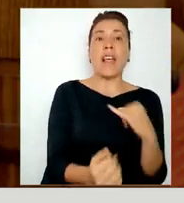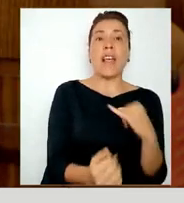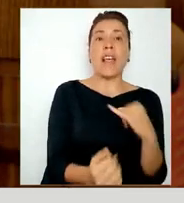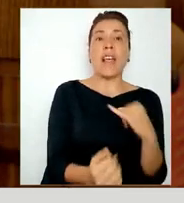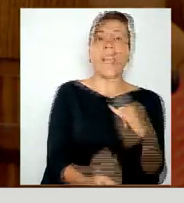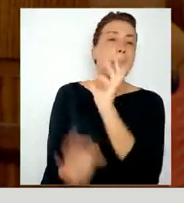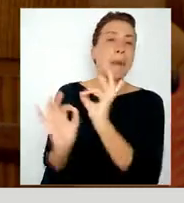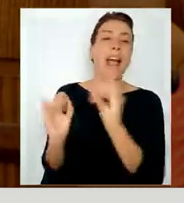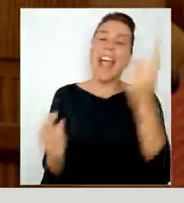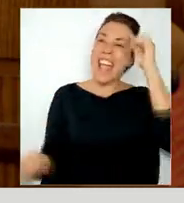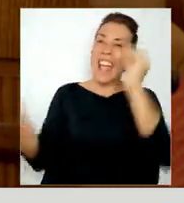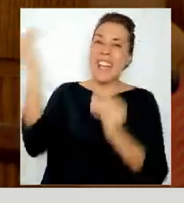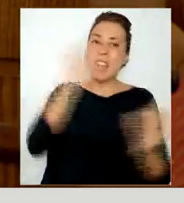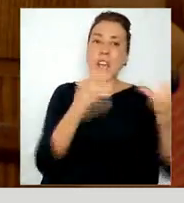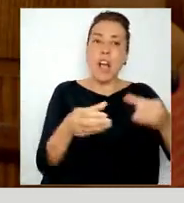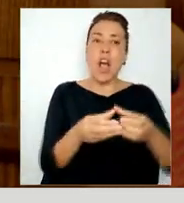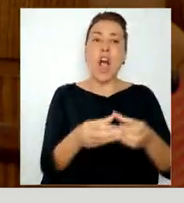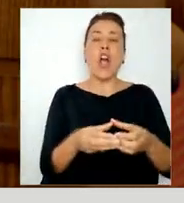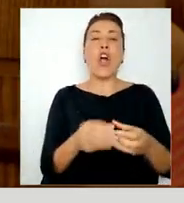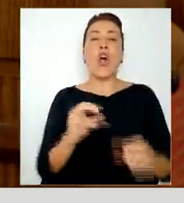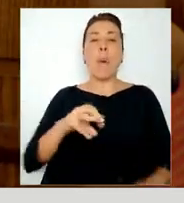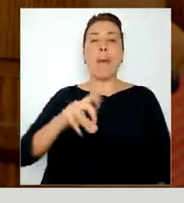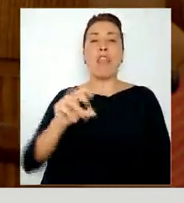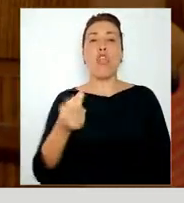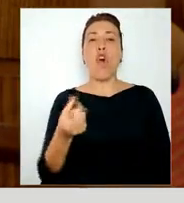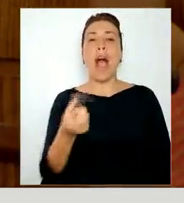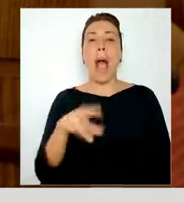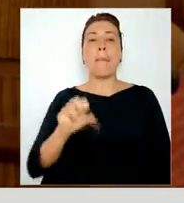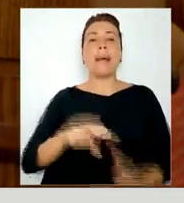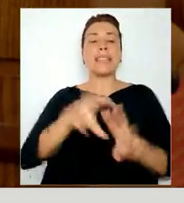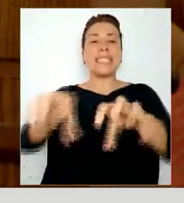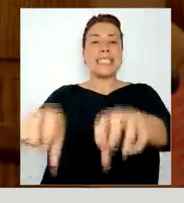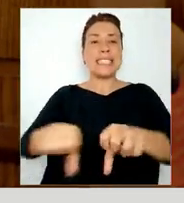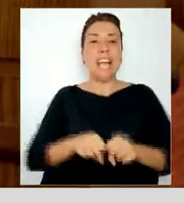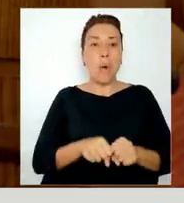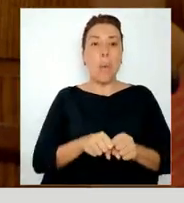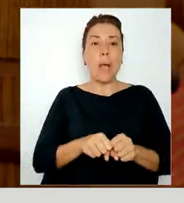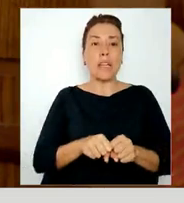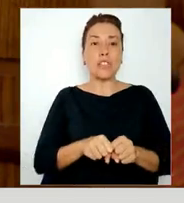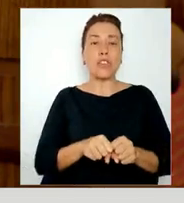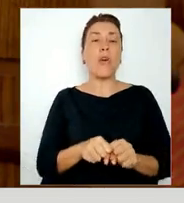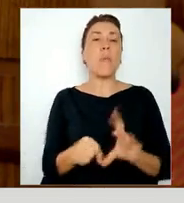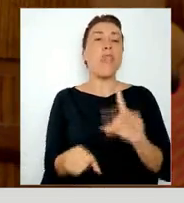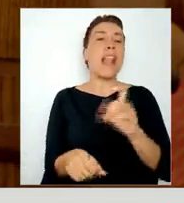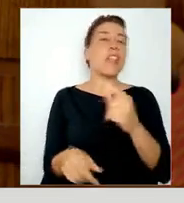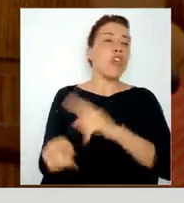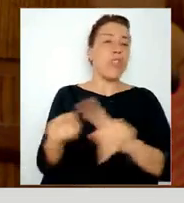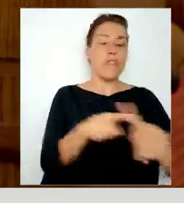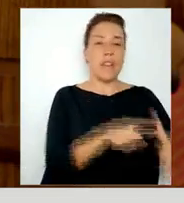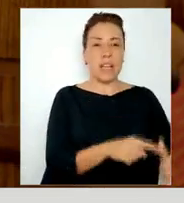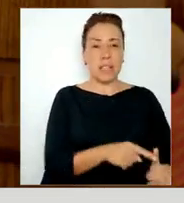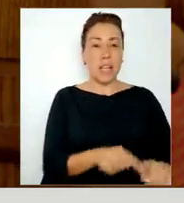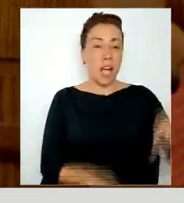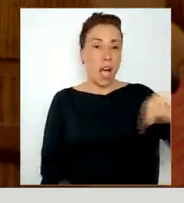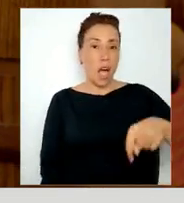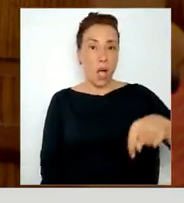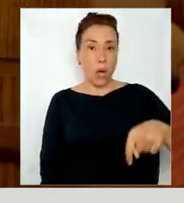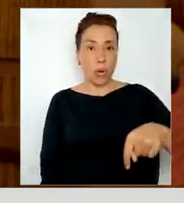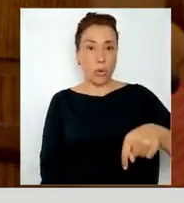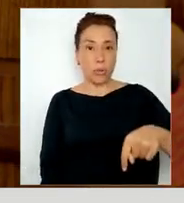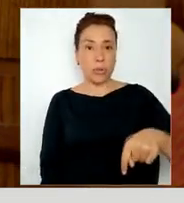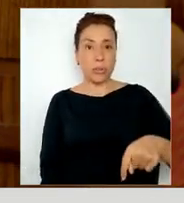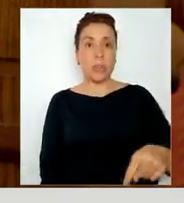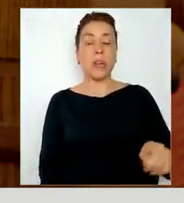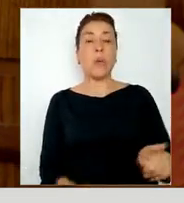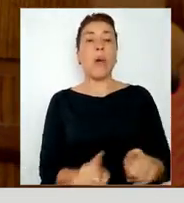un comando gama para realizar secuestro y ejecuciones enmascaradas en delitos comunes hoy quienes con la fuerza y